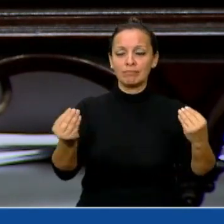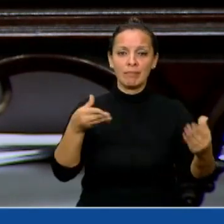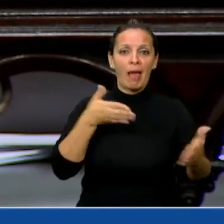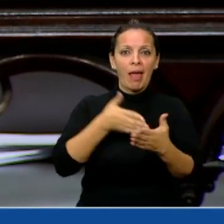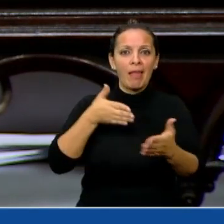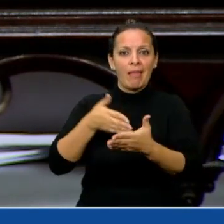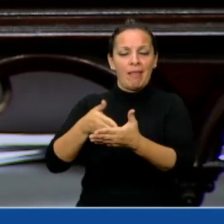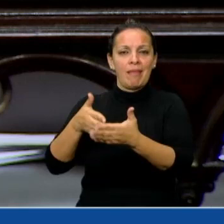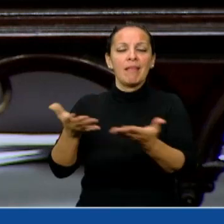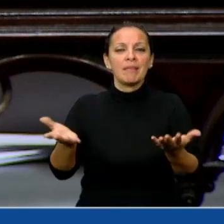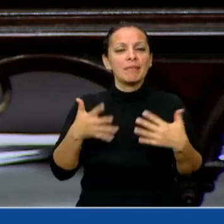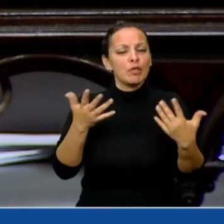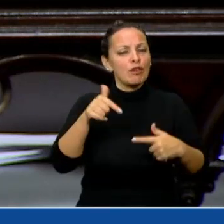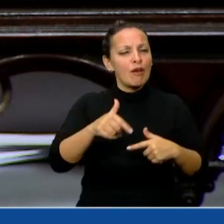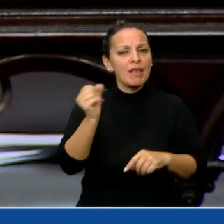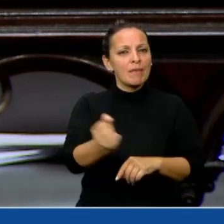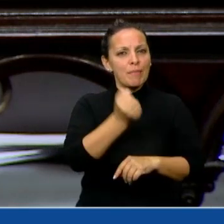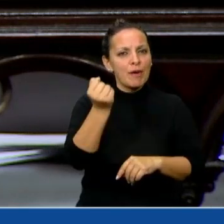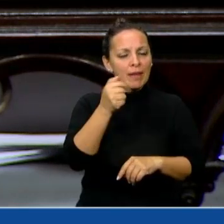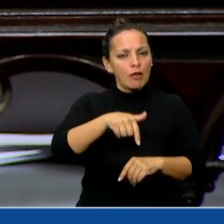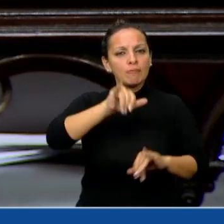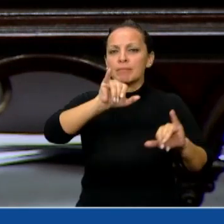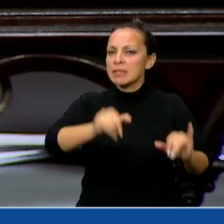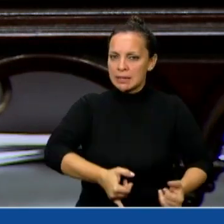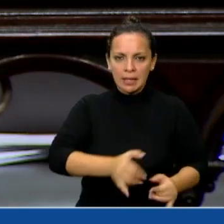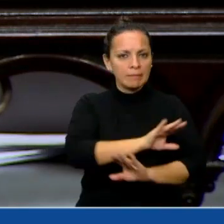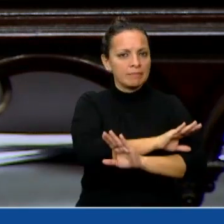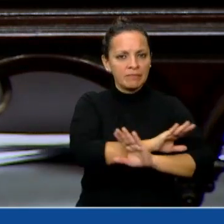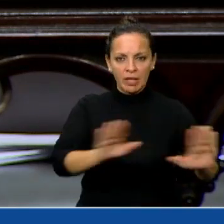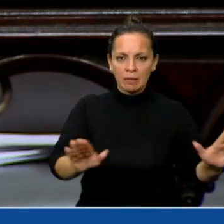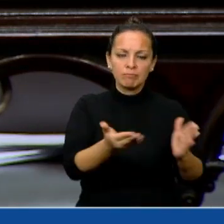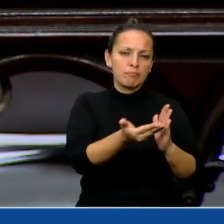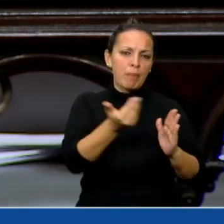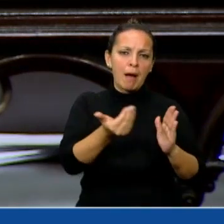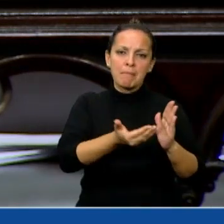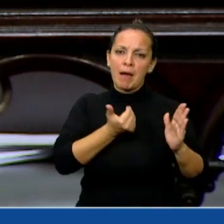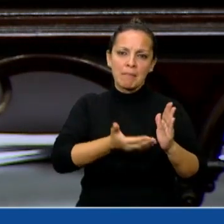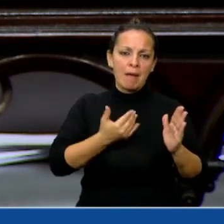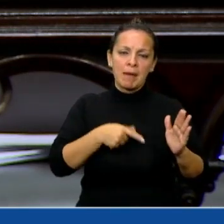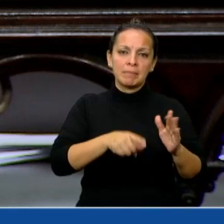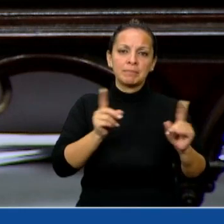actividades, y por eso es muy importante que hoy finalmente eliminemos esta rémora